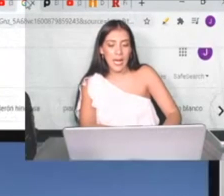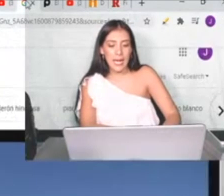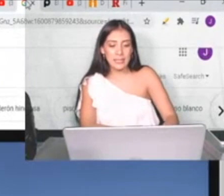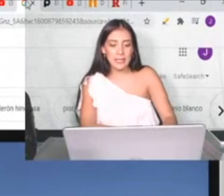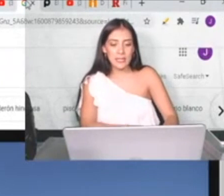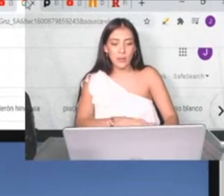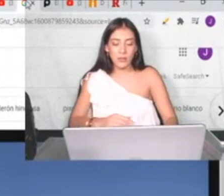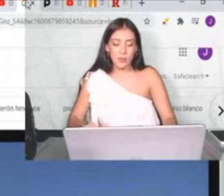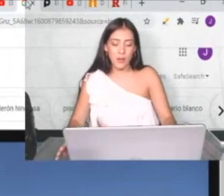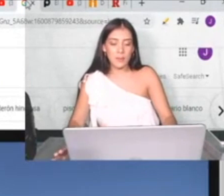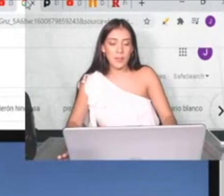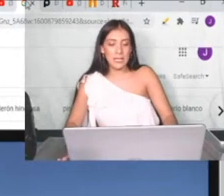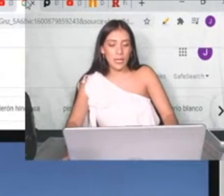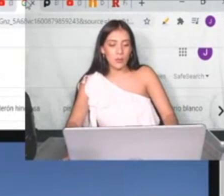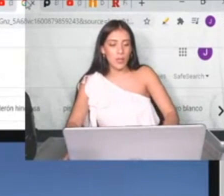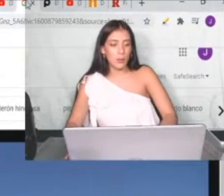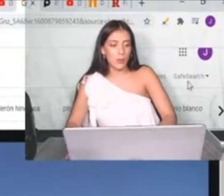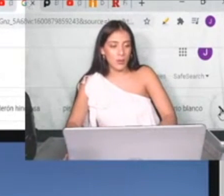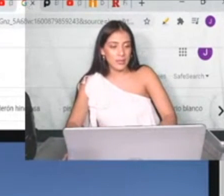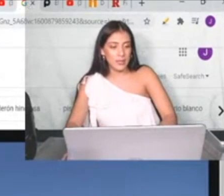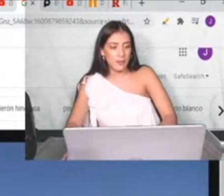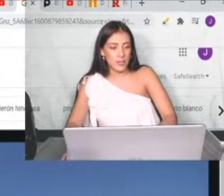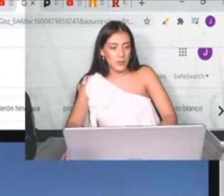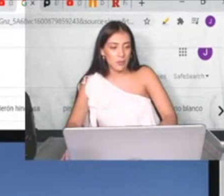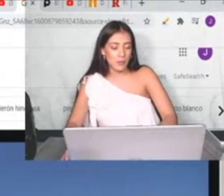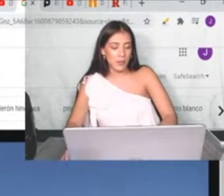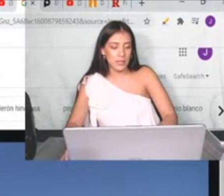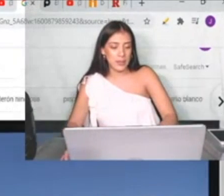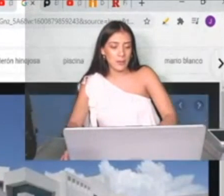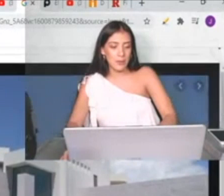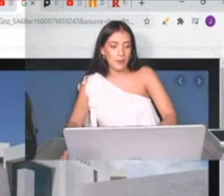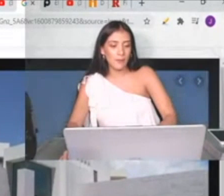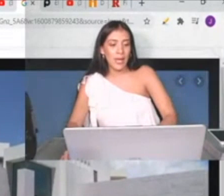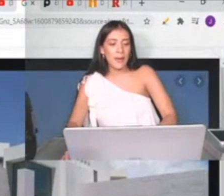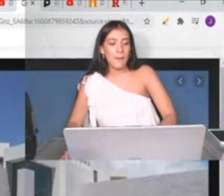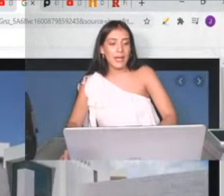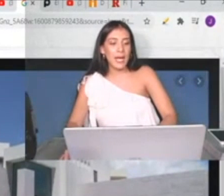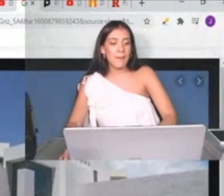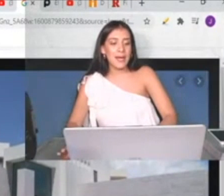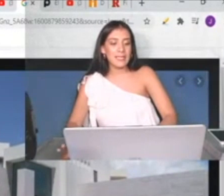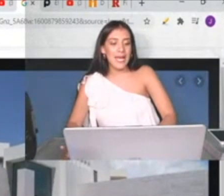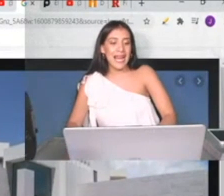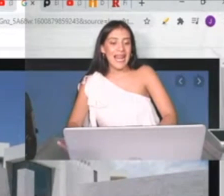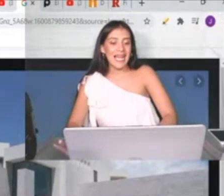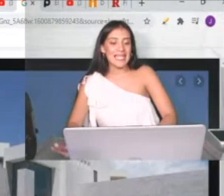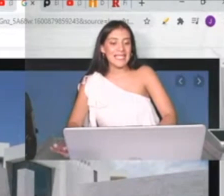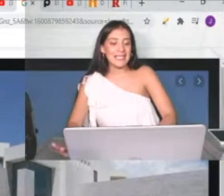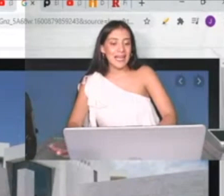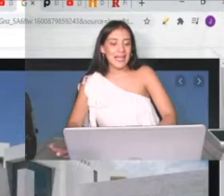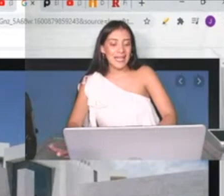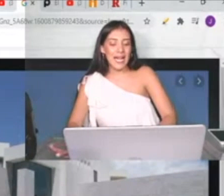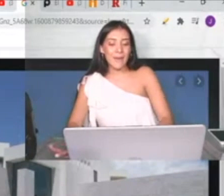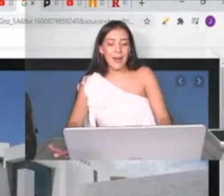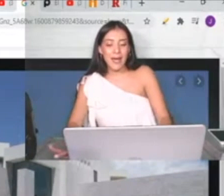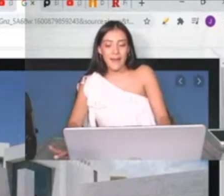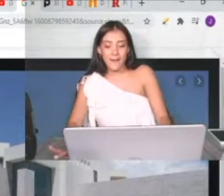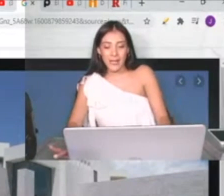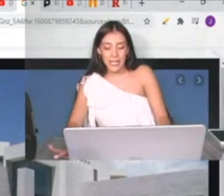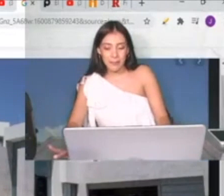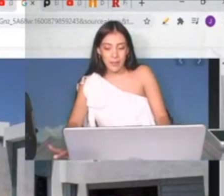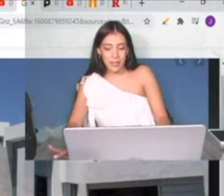que estas son, no es para que sea en un quemón, ¿no? Este es el fraccionamiento del que estamos hablando. Vean nada más la casita a la que